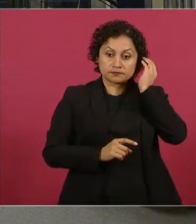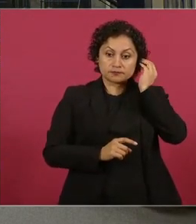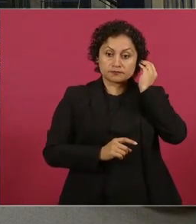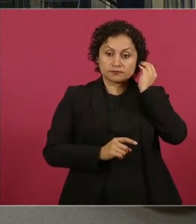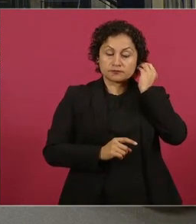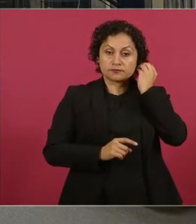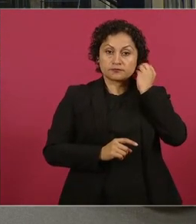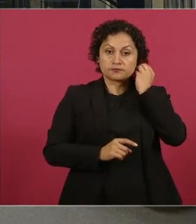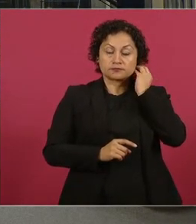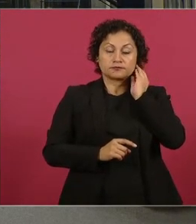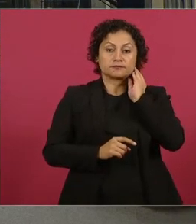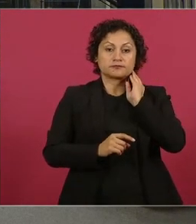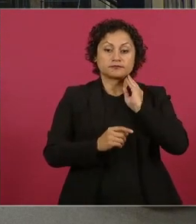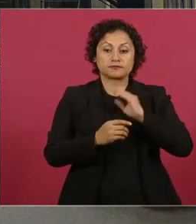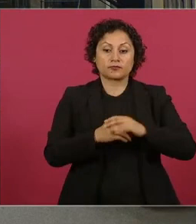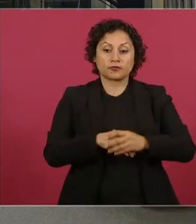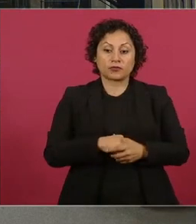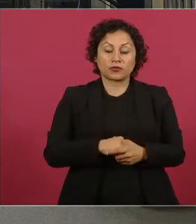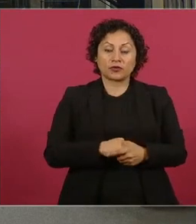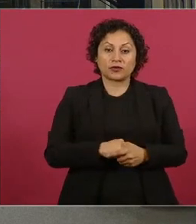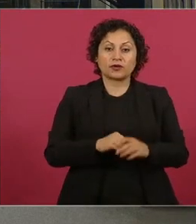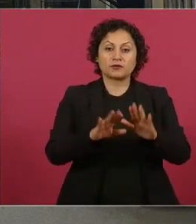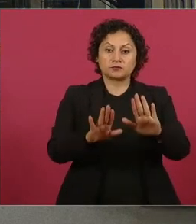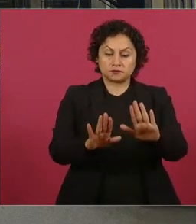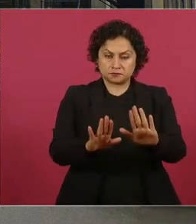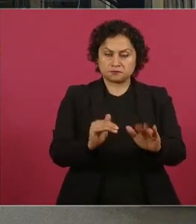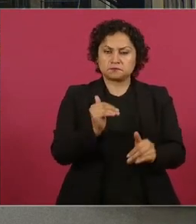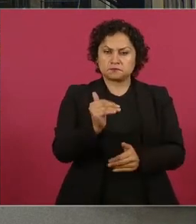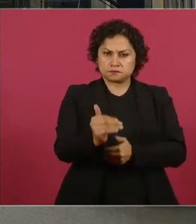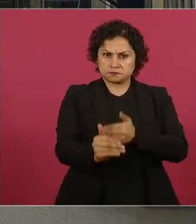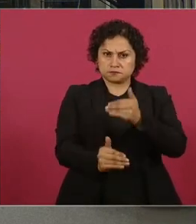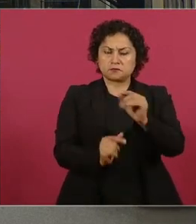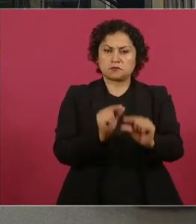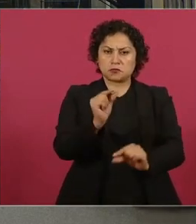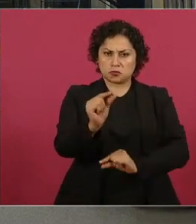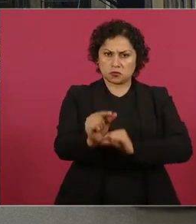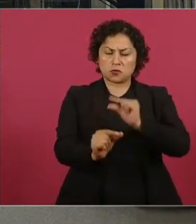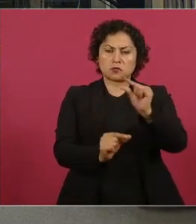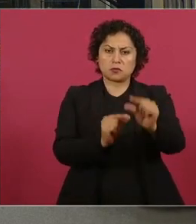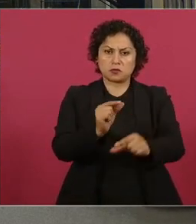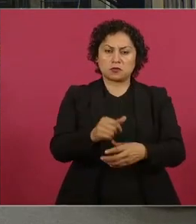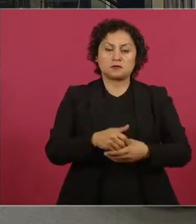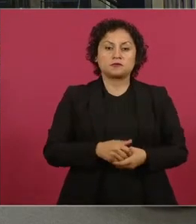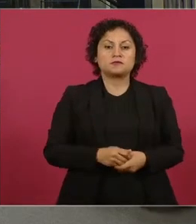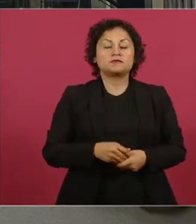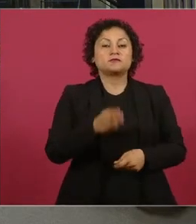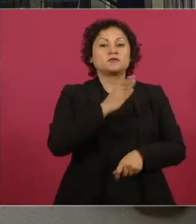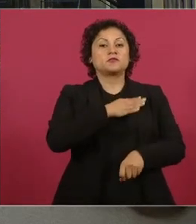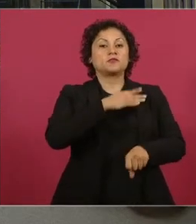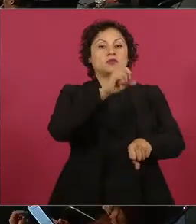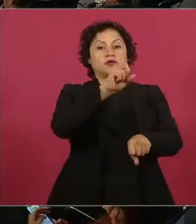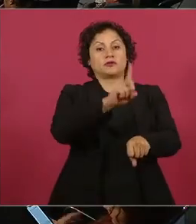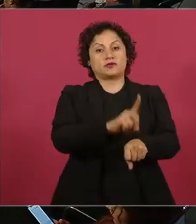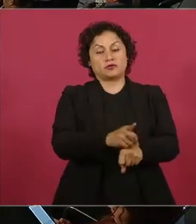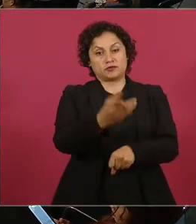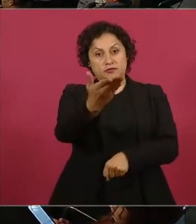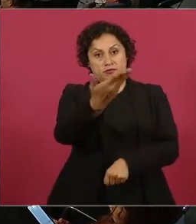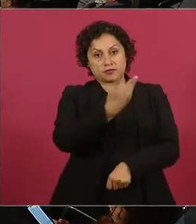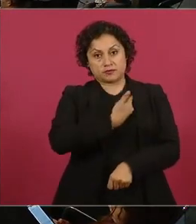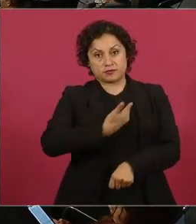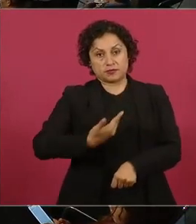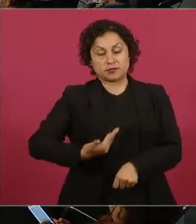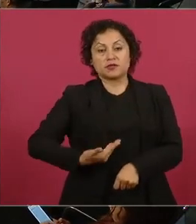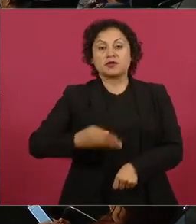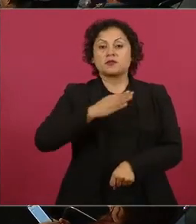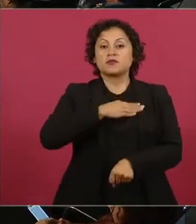Vamos poco a poco, despacito, que llevamos prisa. Buenos días, señor presidente. Buenos días, miembros